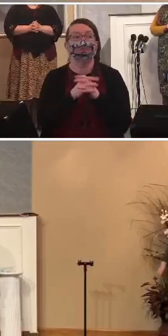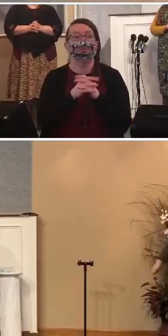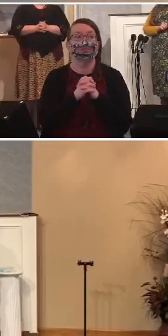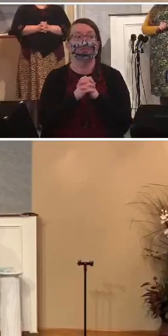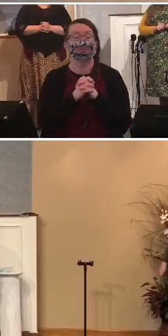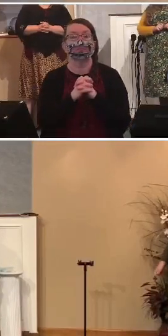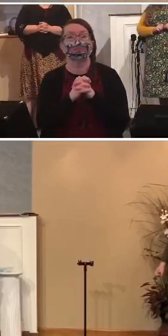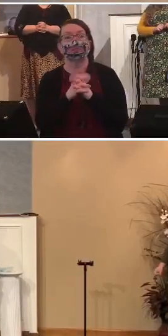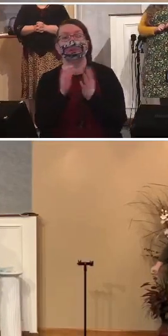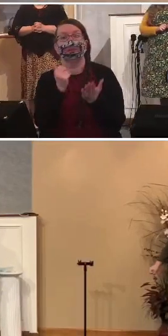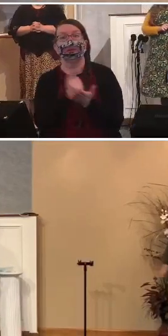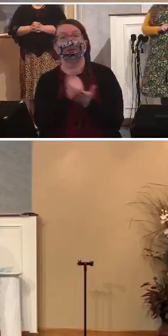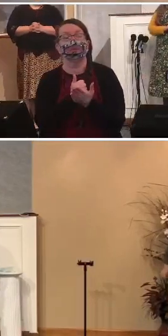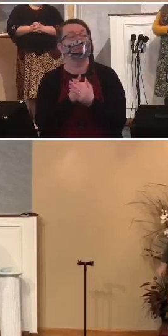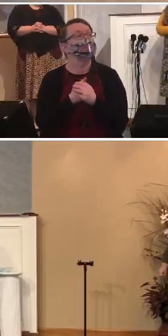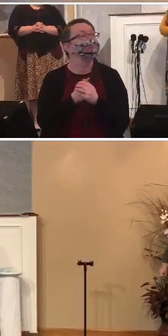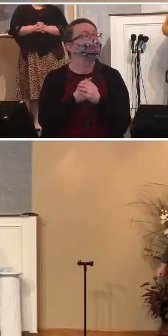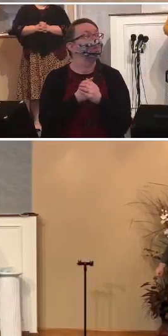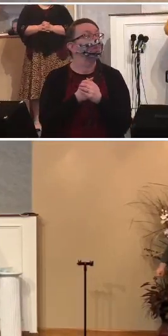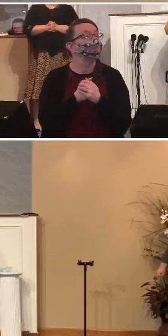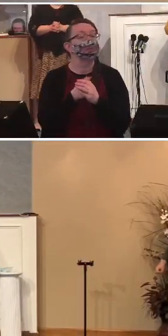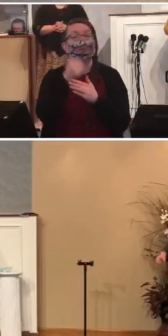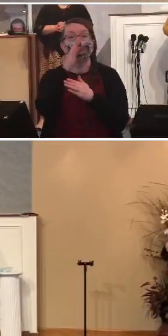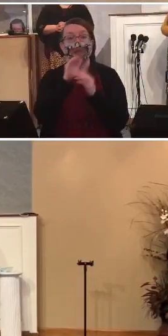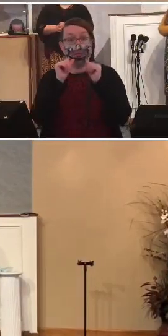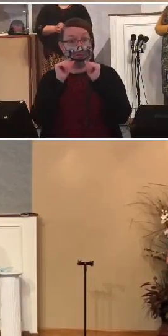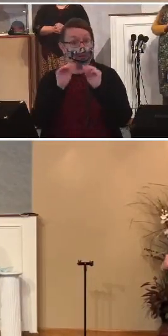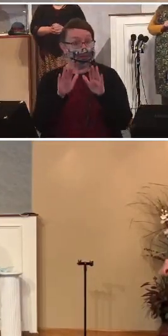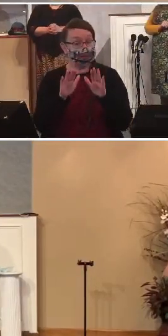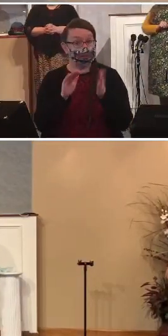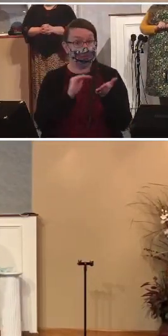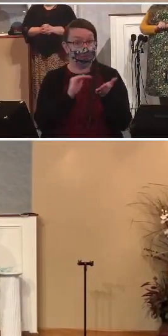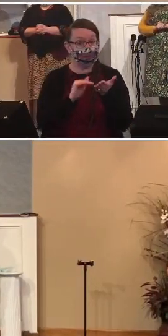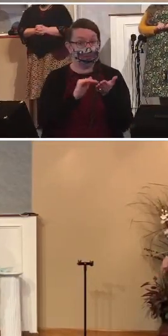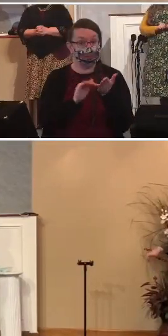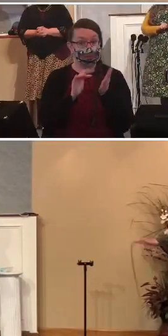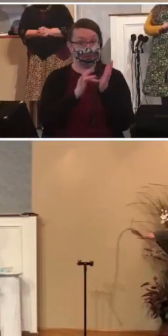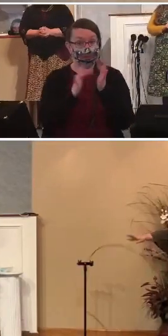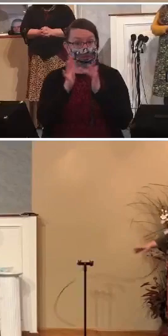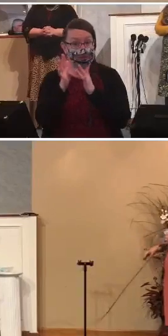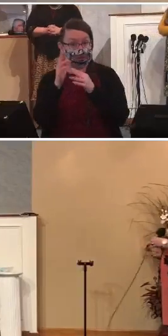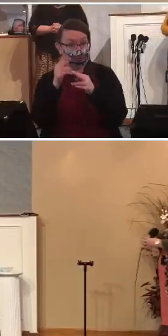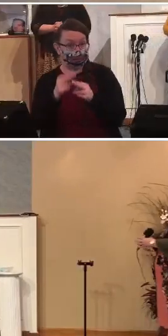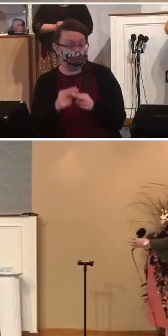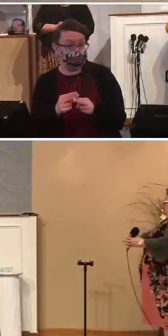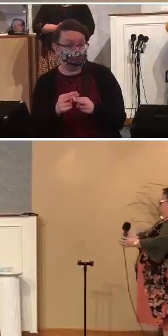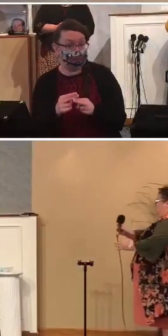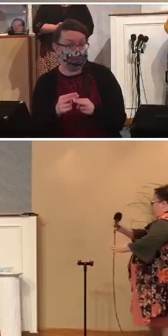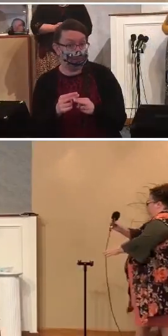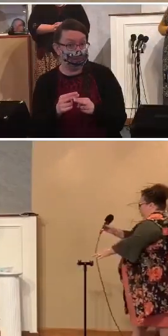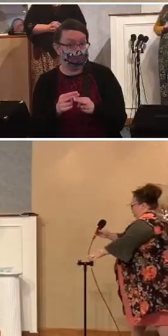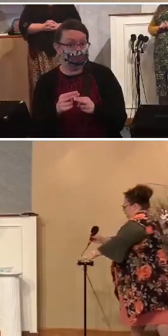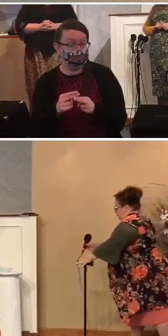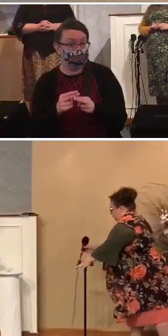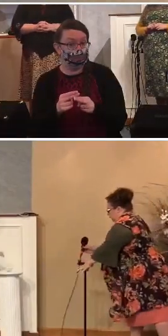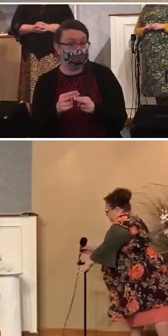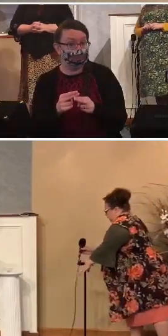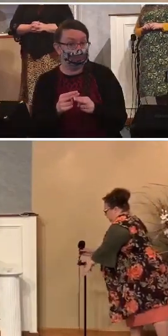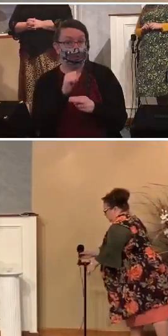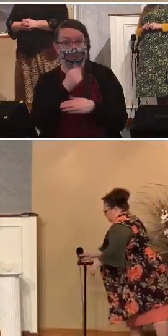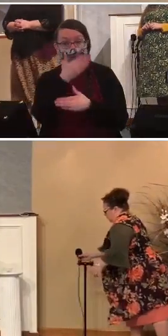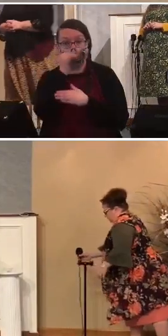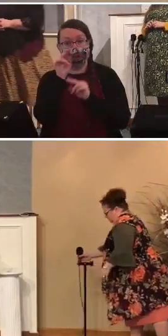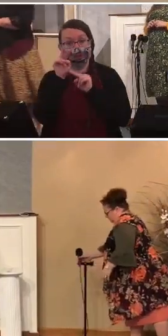Dios te bendiga. Pueden retirarse en el nombre de Cristo Jesús. No se te olvide tus devocionales diarios. No te olvides de